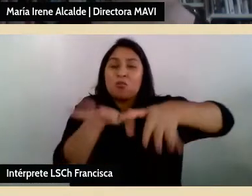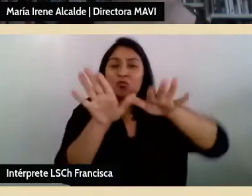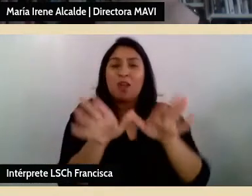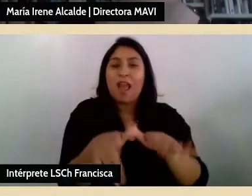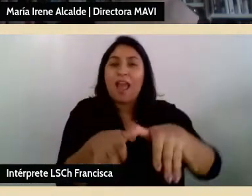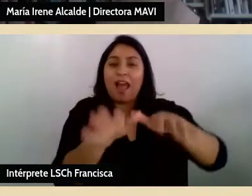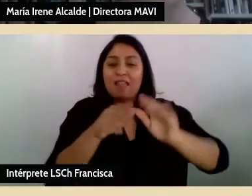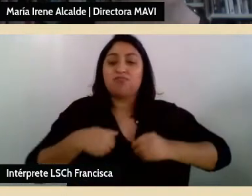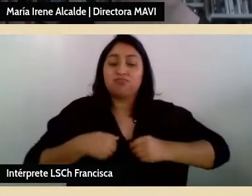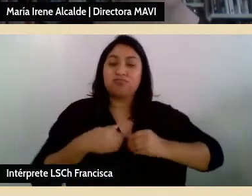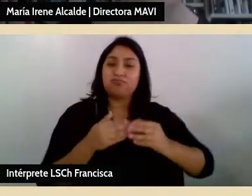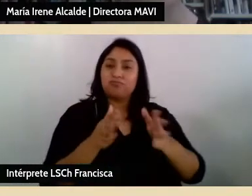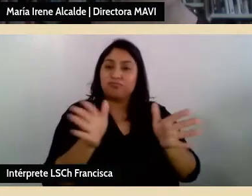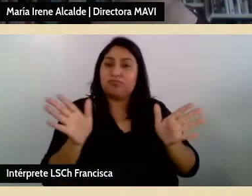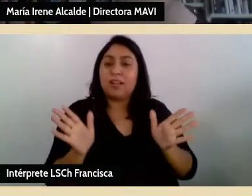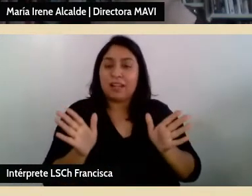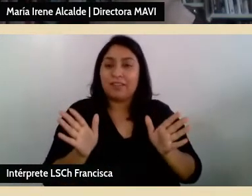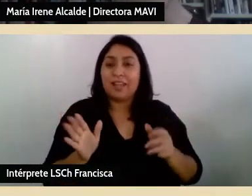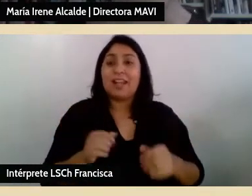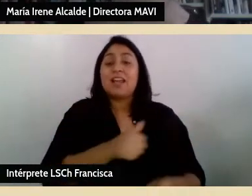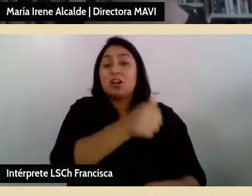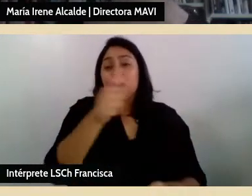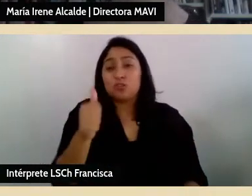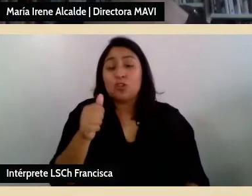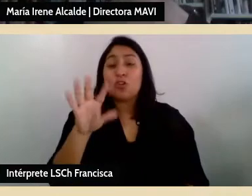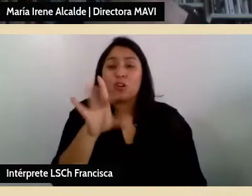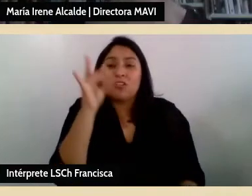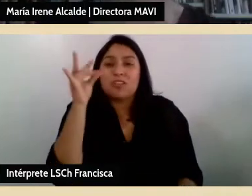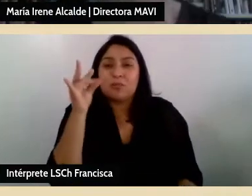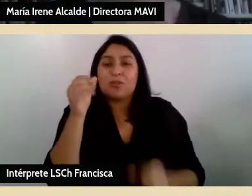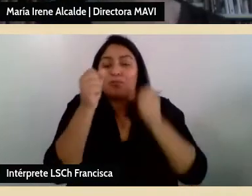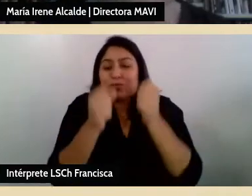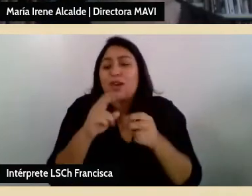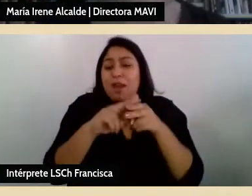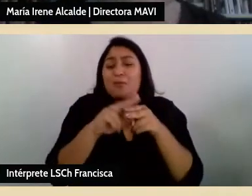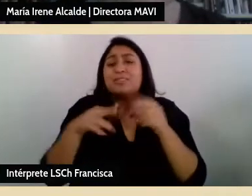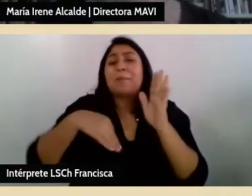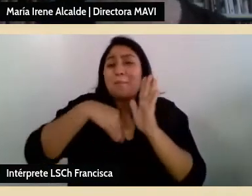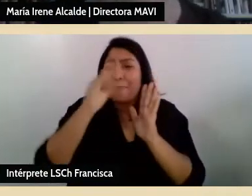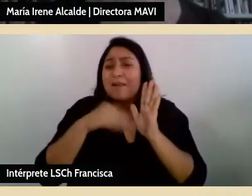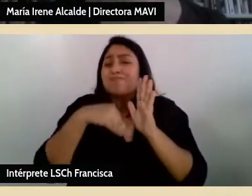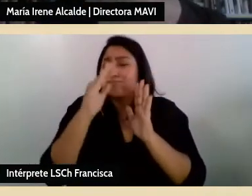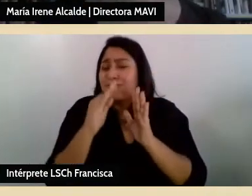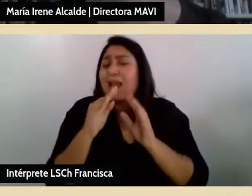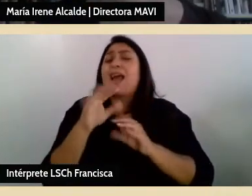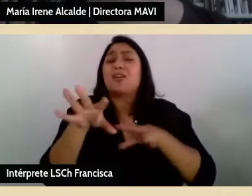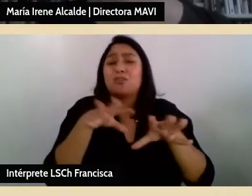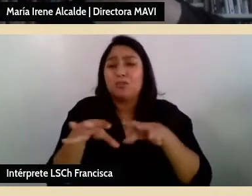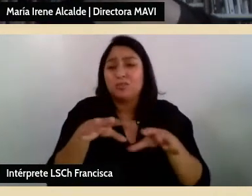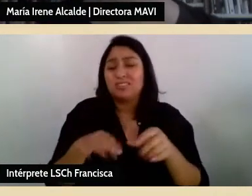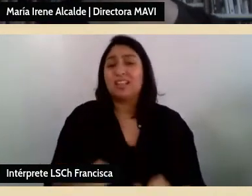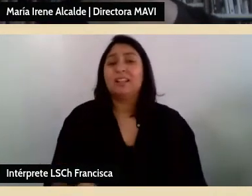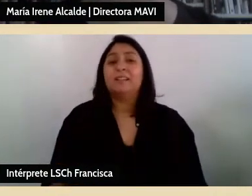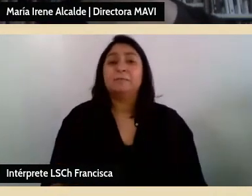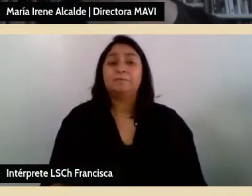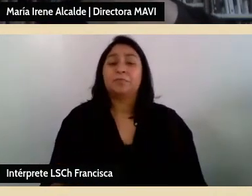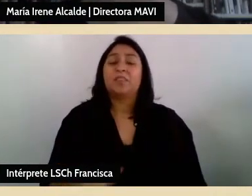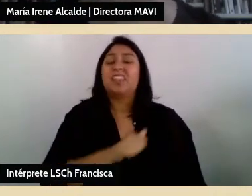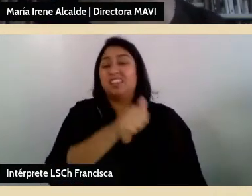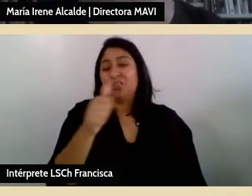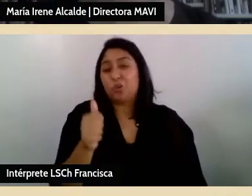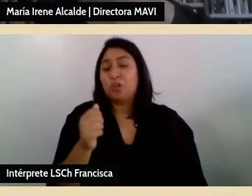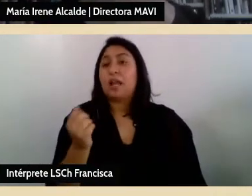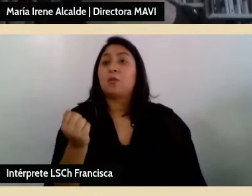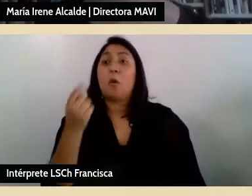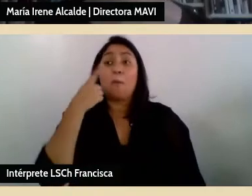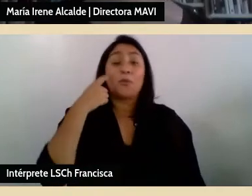cuenta que podíamos hacer muchas más cosas de las que nos habíamos imaginado y como no había, como todo era un poco ensayo-error, si